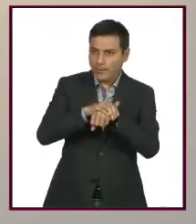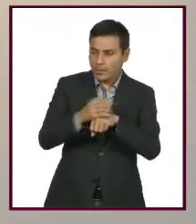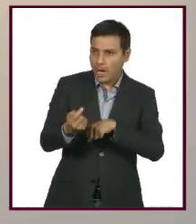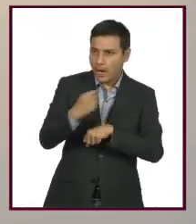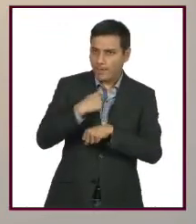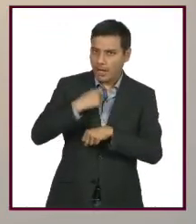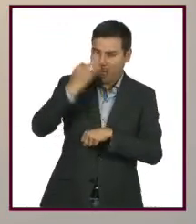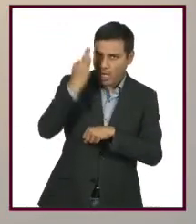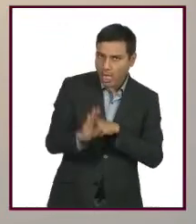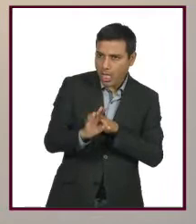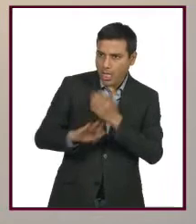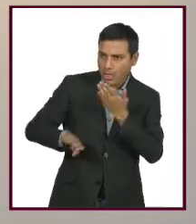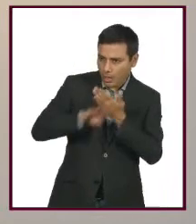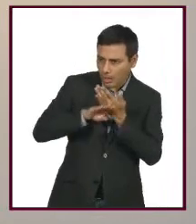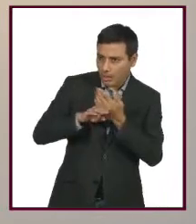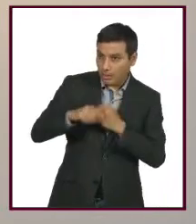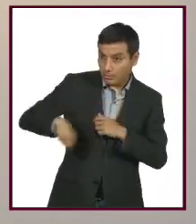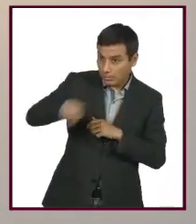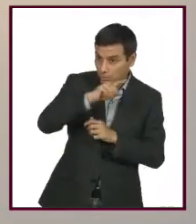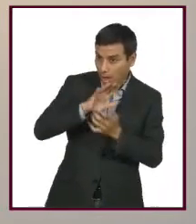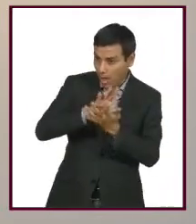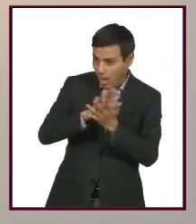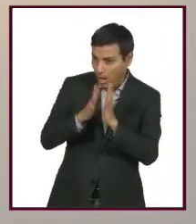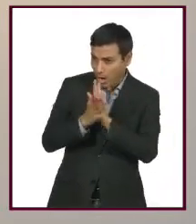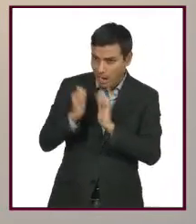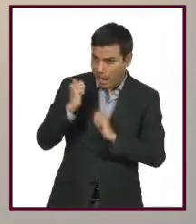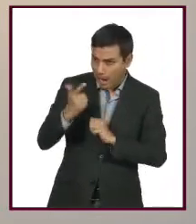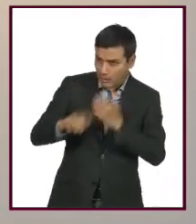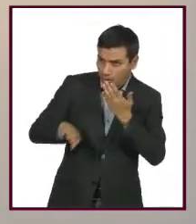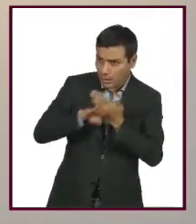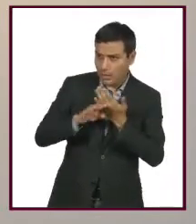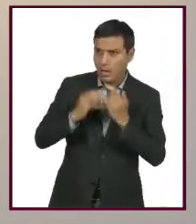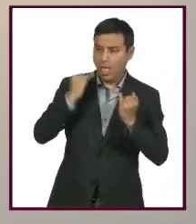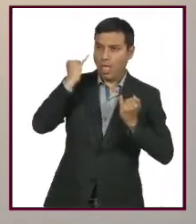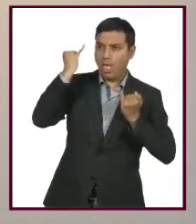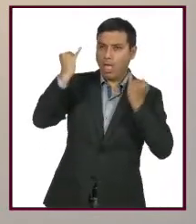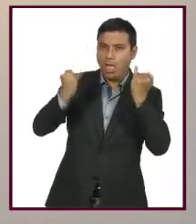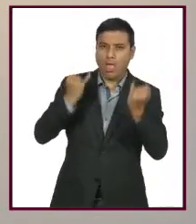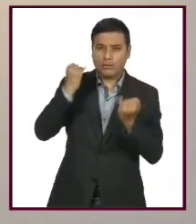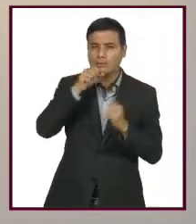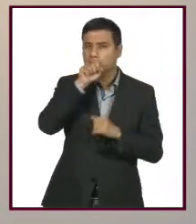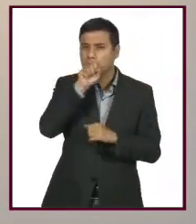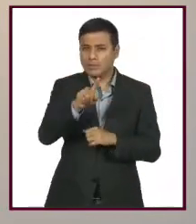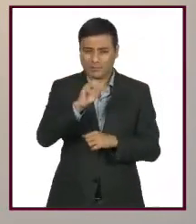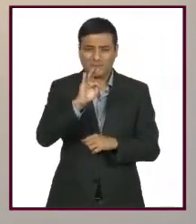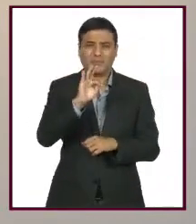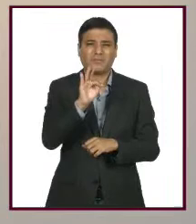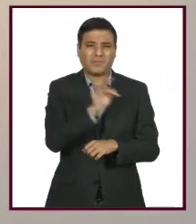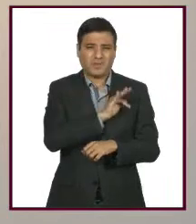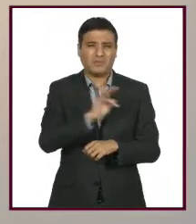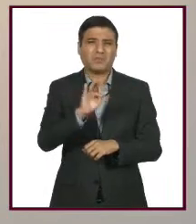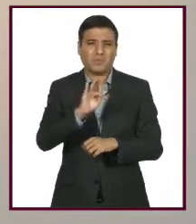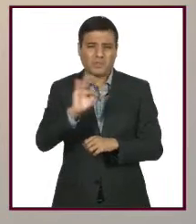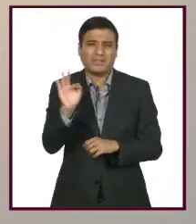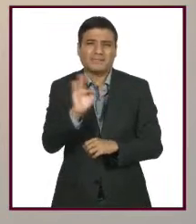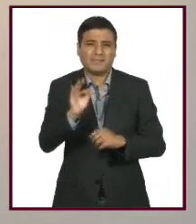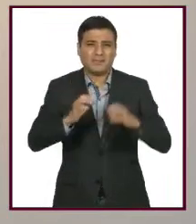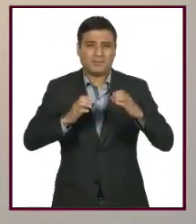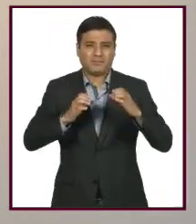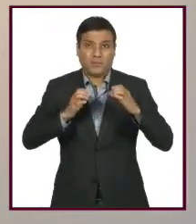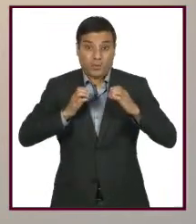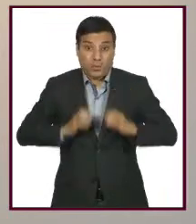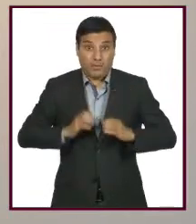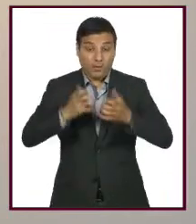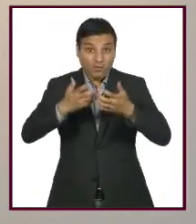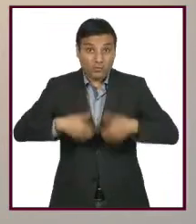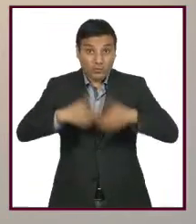o que están tramando algo en contra de ellos, ¿no? También puede, pues bueno, como cualquier otra sustancia, interferir en su funcionamiento personal, ¿no?